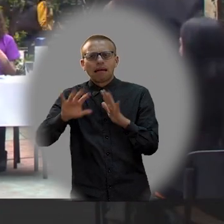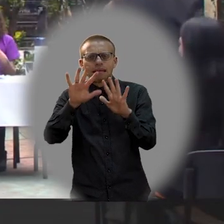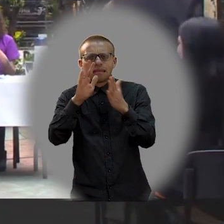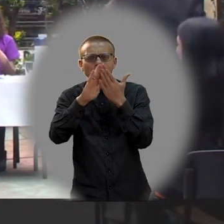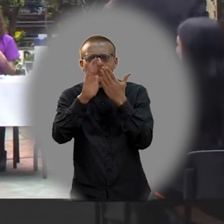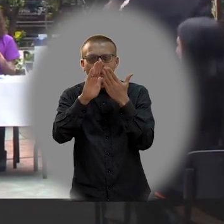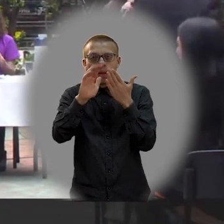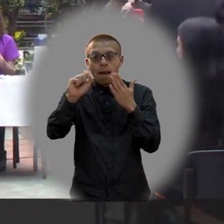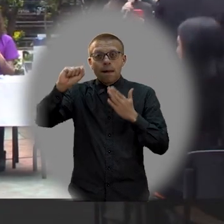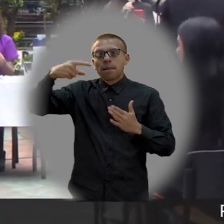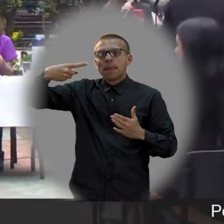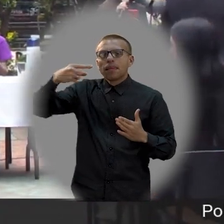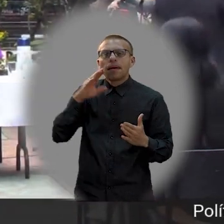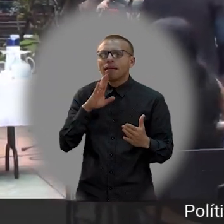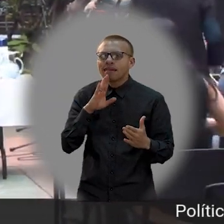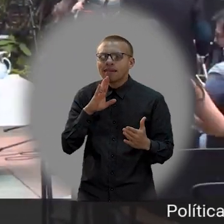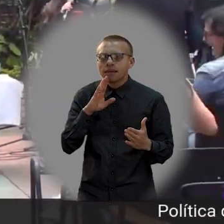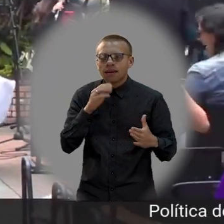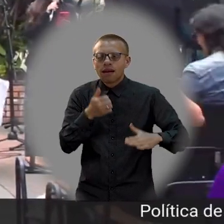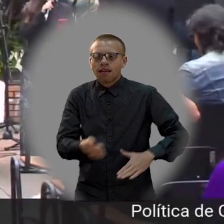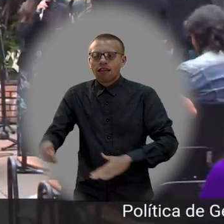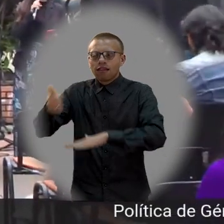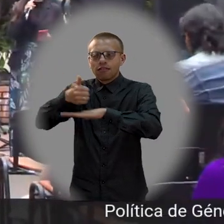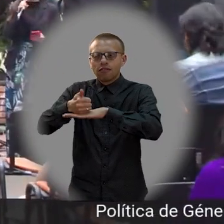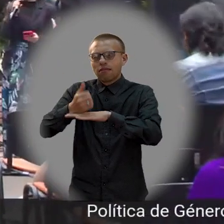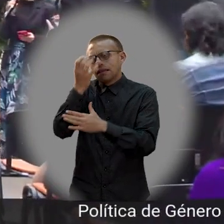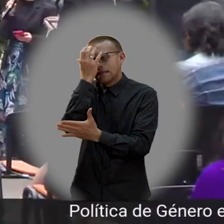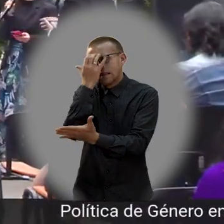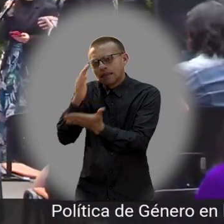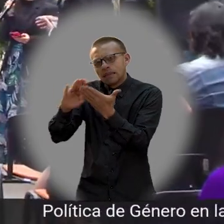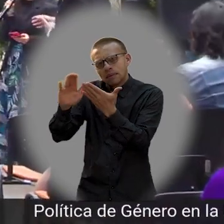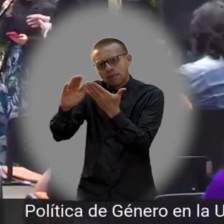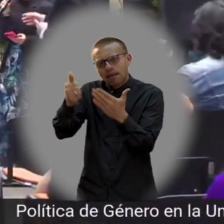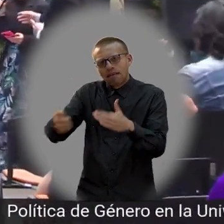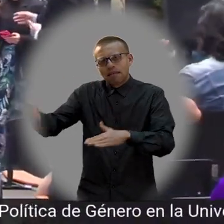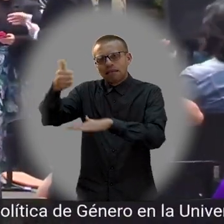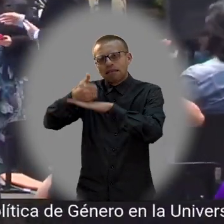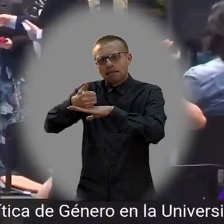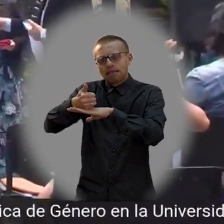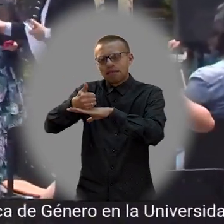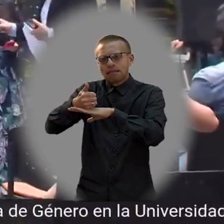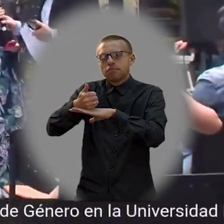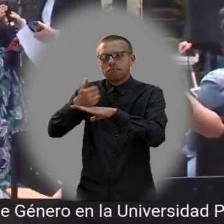Vamos a dar inicio con las palabras del señor rector. Discúlpeme, señor rector, lo iba a dejar aquí sin palabras.